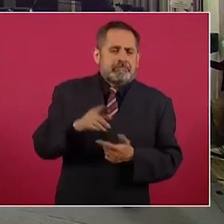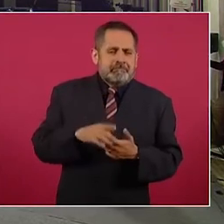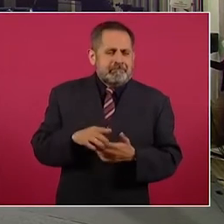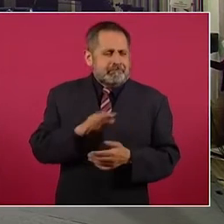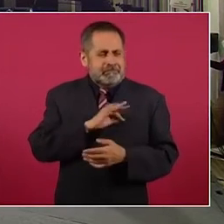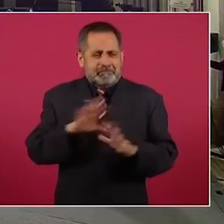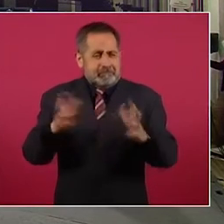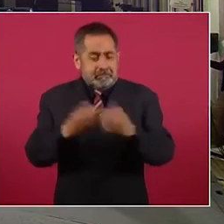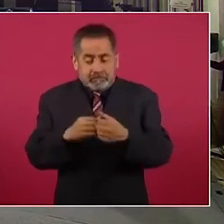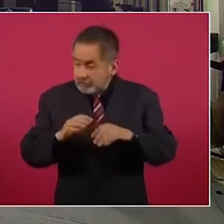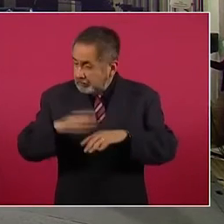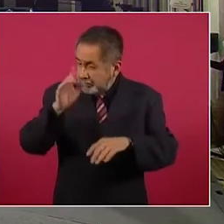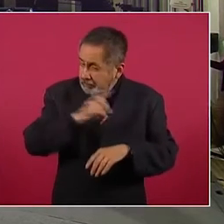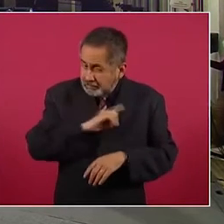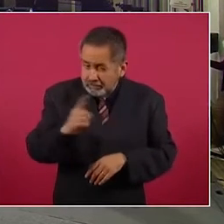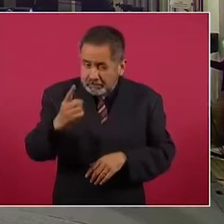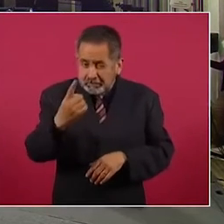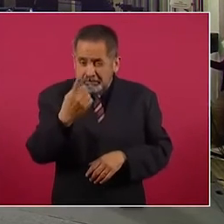Como 150.